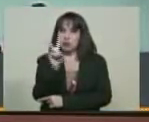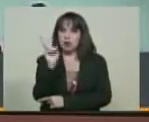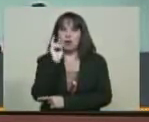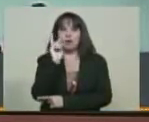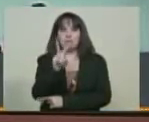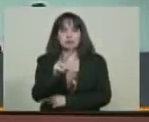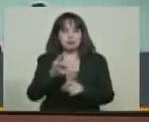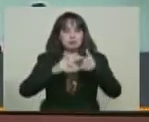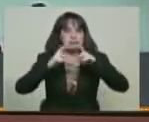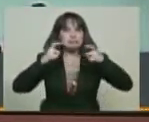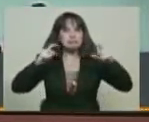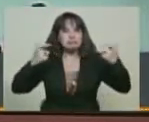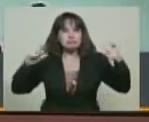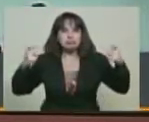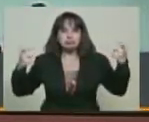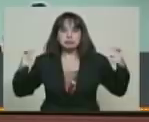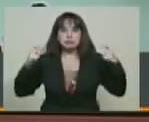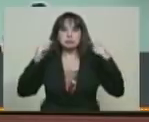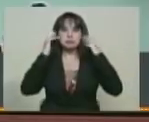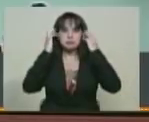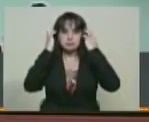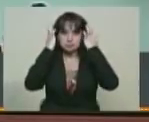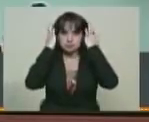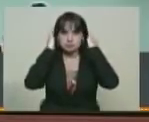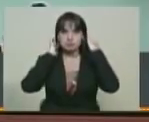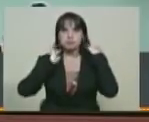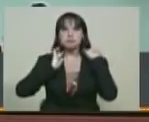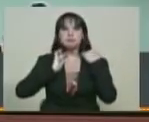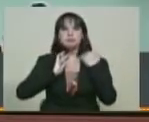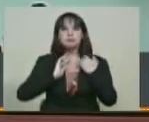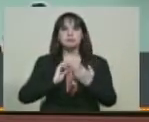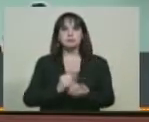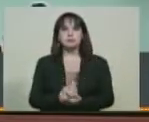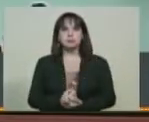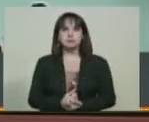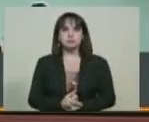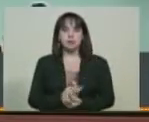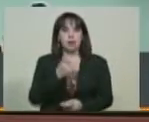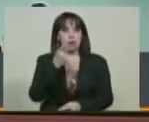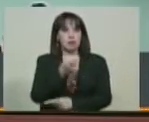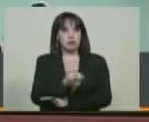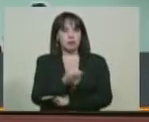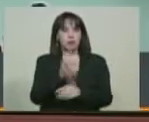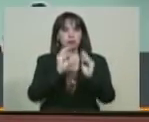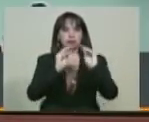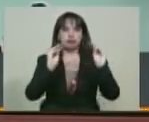su amplitud, en su grandeza. Debemos convocar